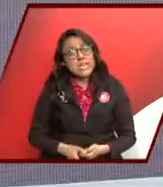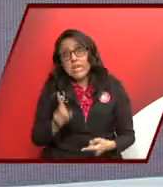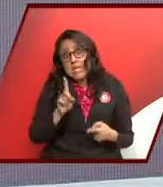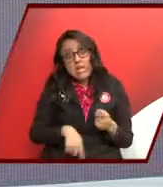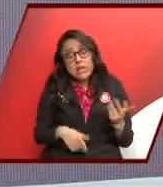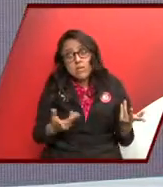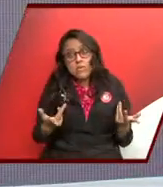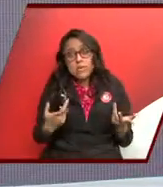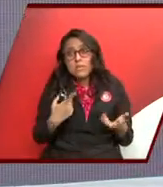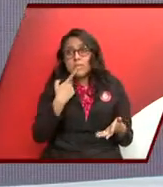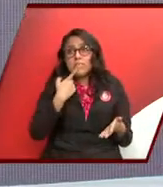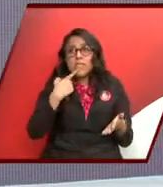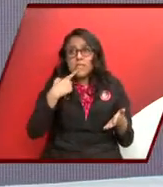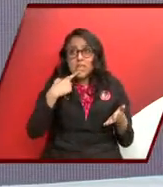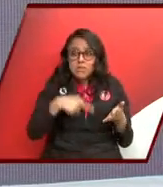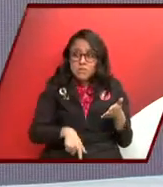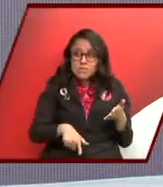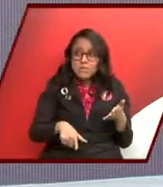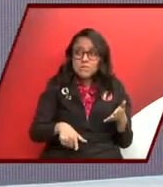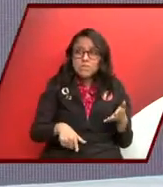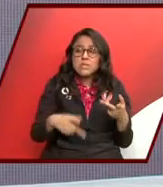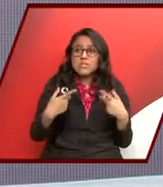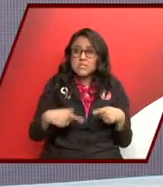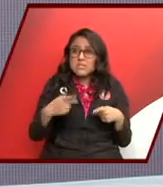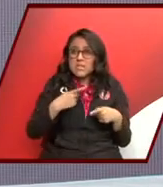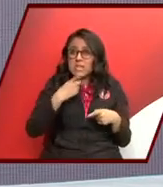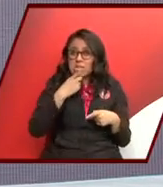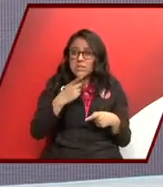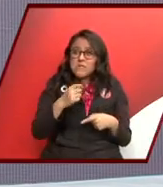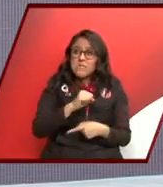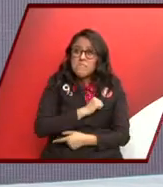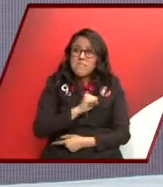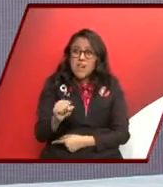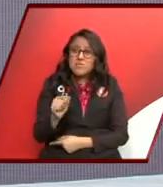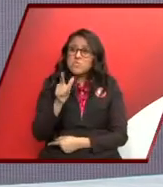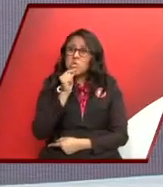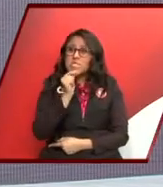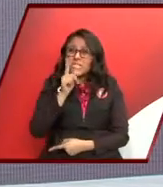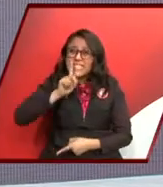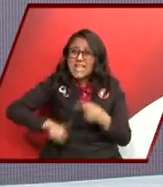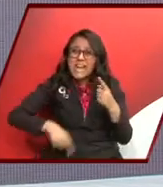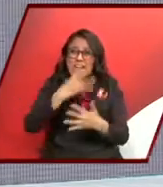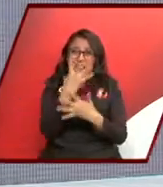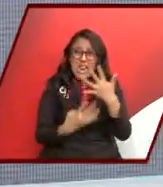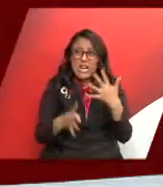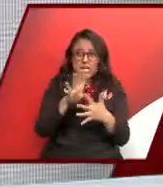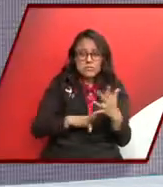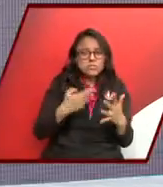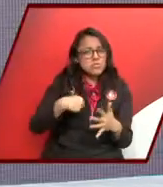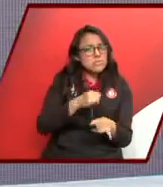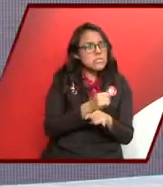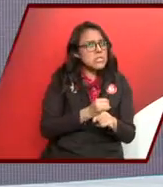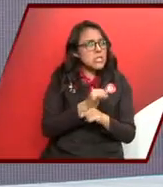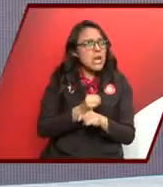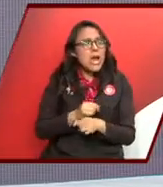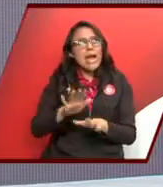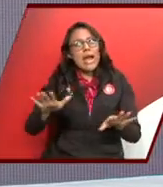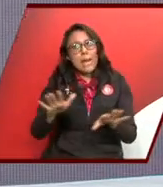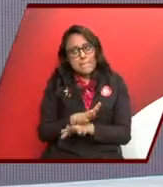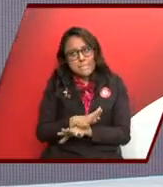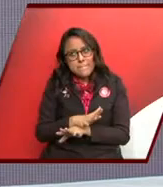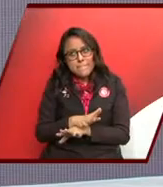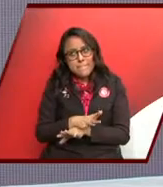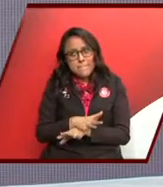truenan. Tuvimos la denuncia, los que acusaban que esos abusivos policías estaban quitando las rejas. Investigamos y entonces cambió la